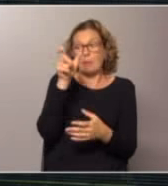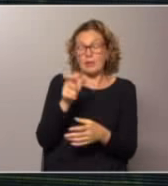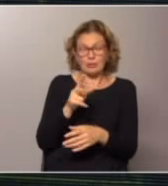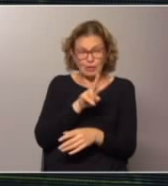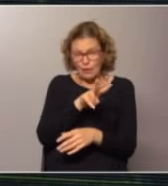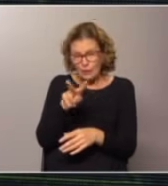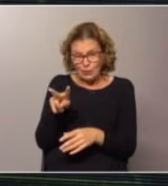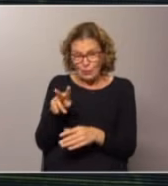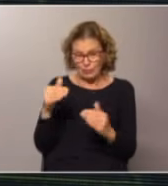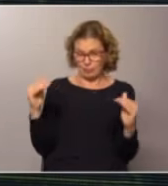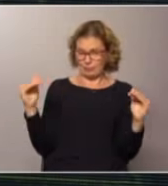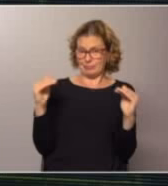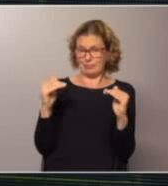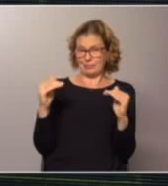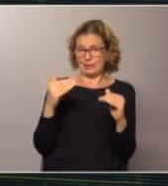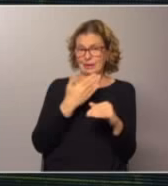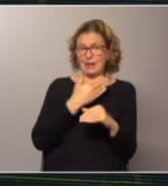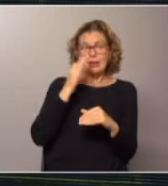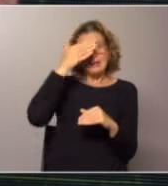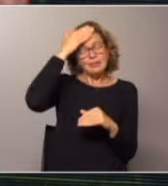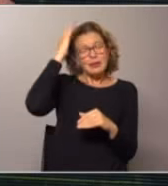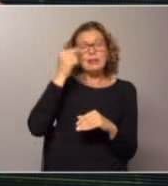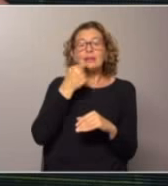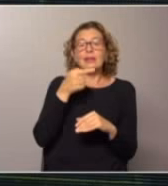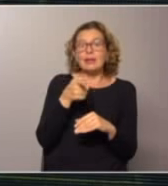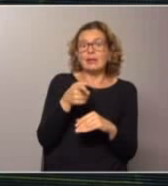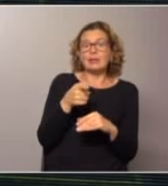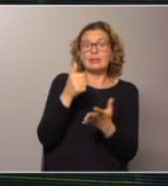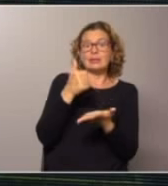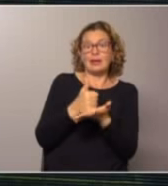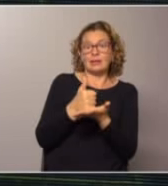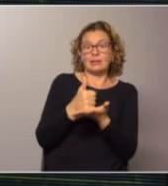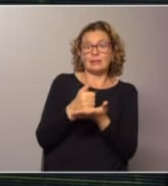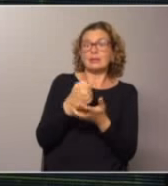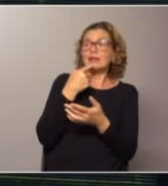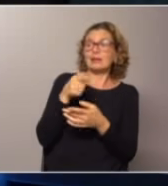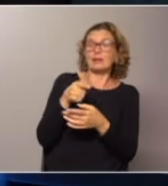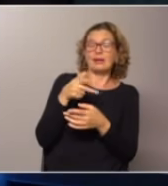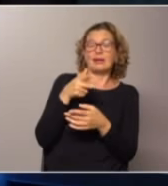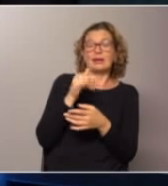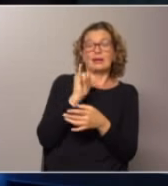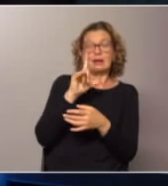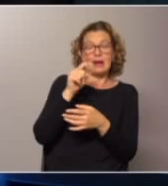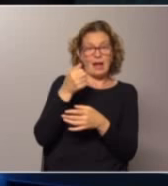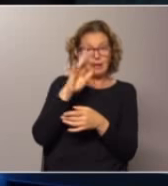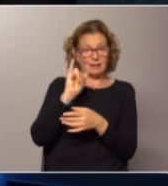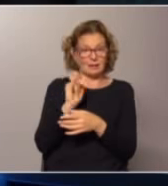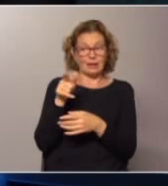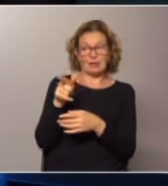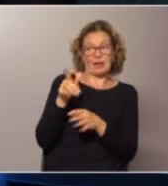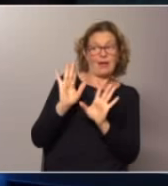ese contraste y trump que dice entonces ahí están las élites así acusaba a hillary clinton que